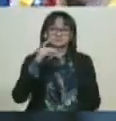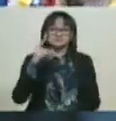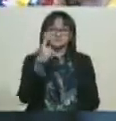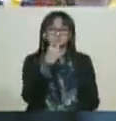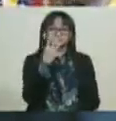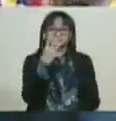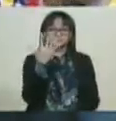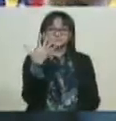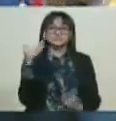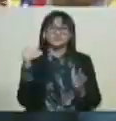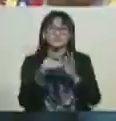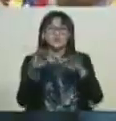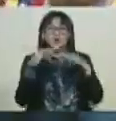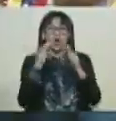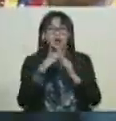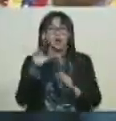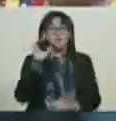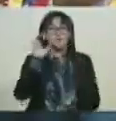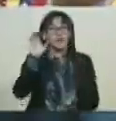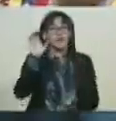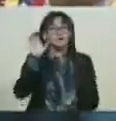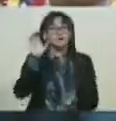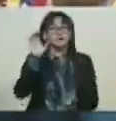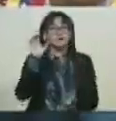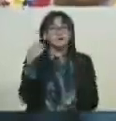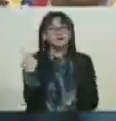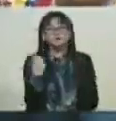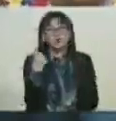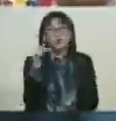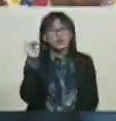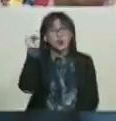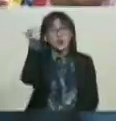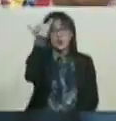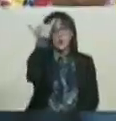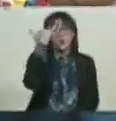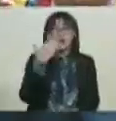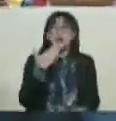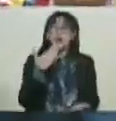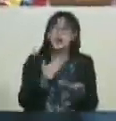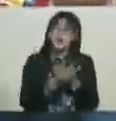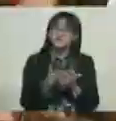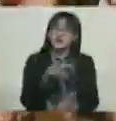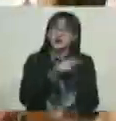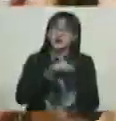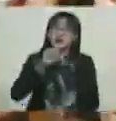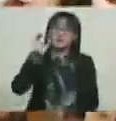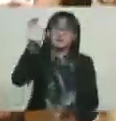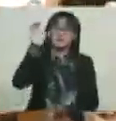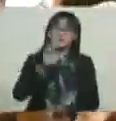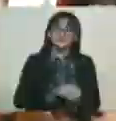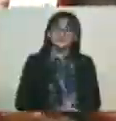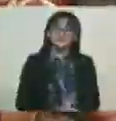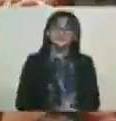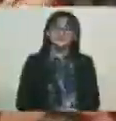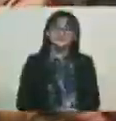135 mil hogares de la patria solo aquí y gracias al carne de la patria